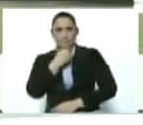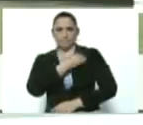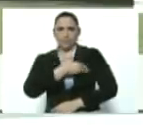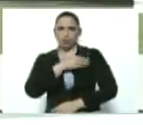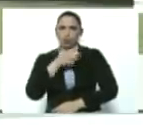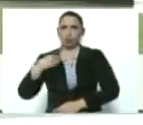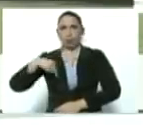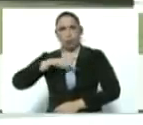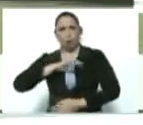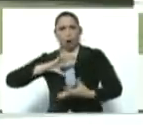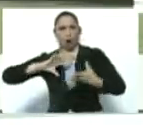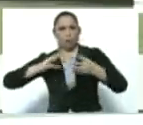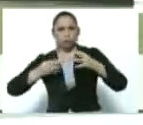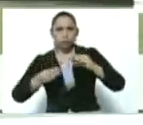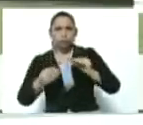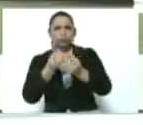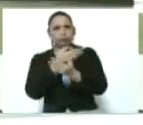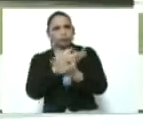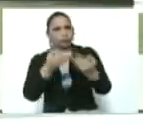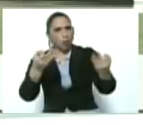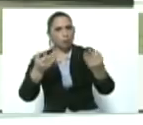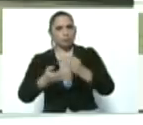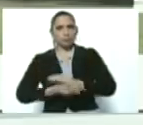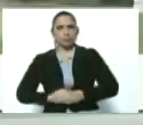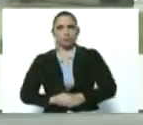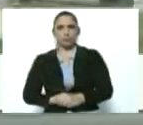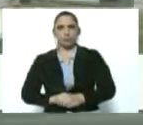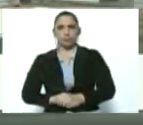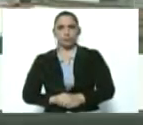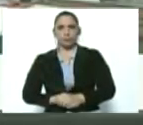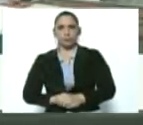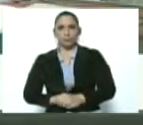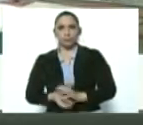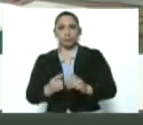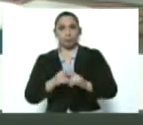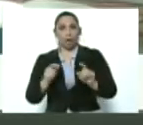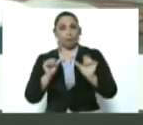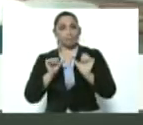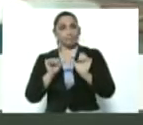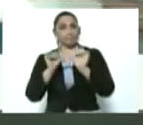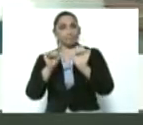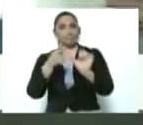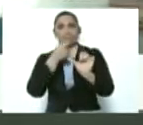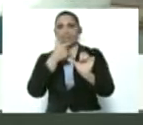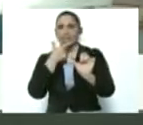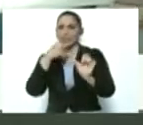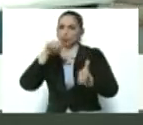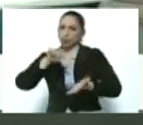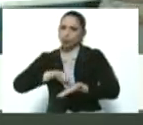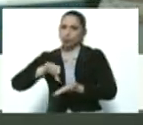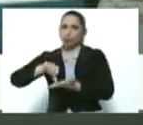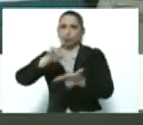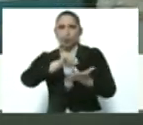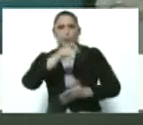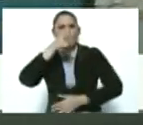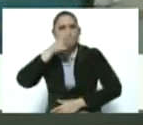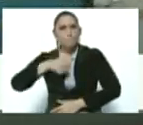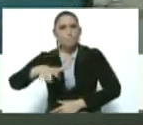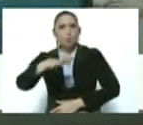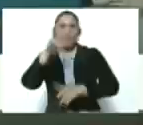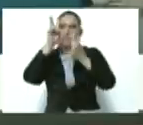adecuado perfectamente para mantener bella las ciudades los pueblos